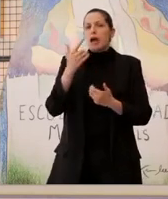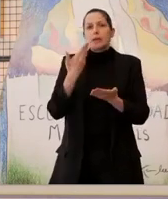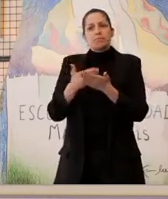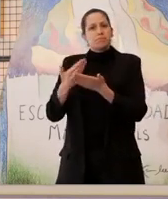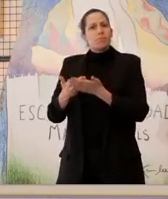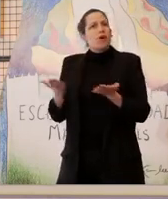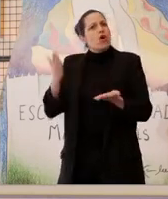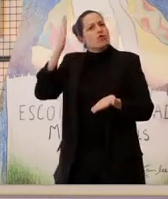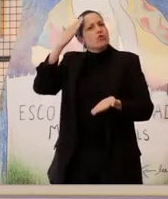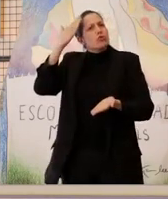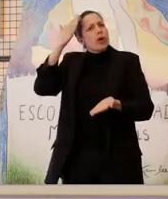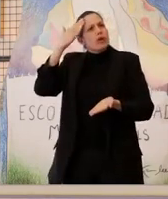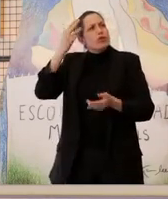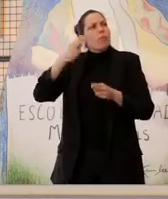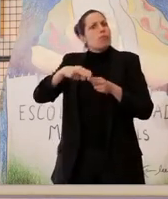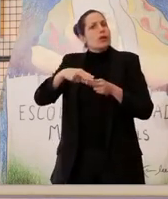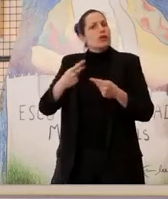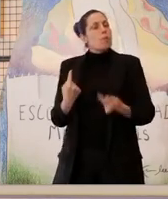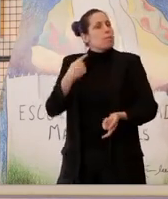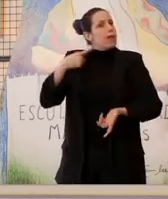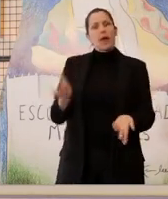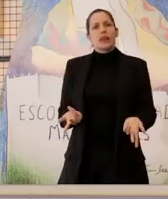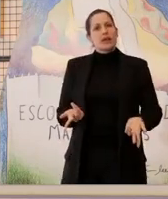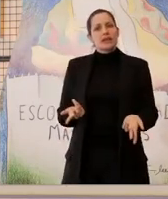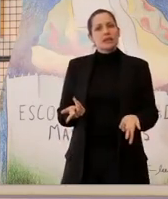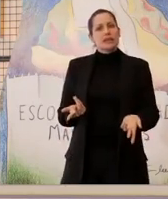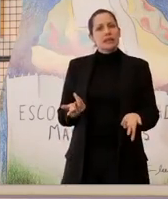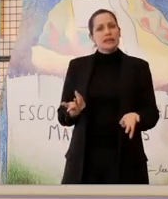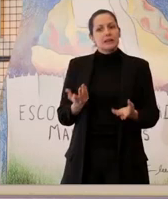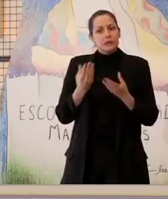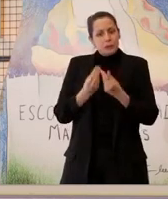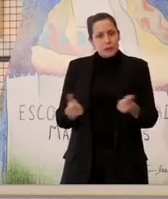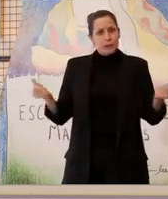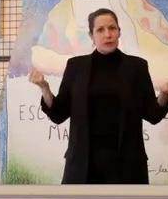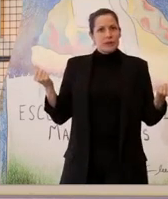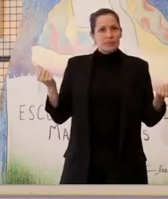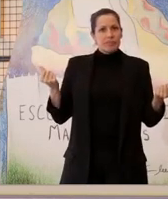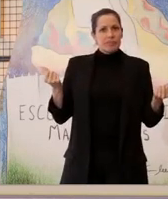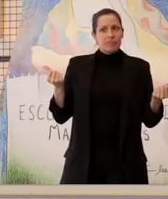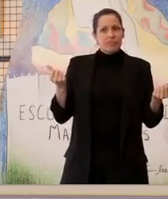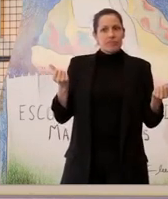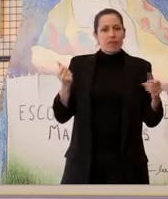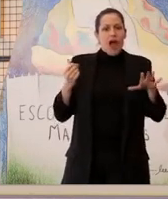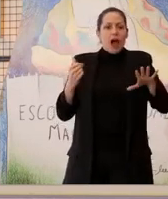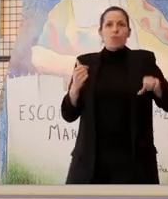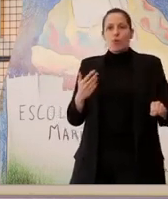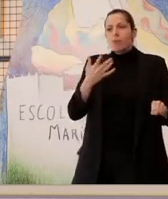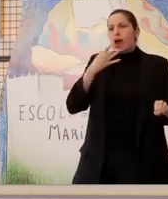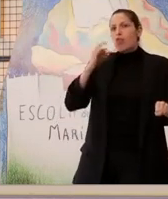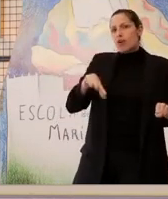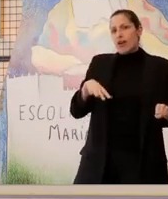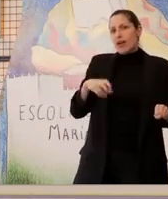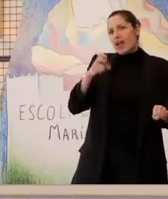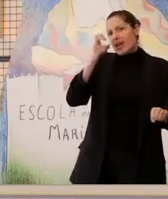político porque el sujeto político Ya se han apropiado de ello de ese sujeto político se han apropiado los dos sectores